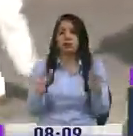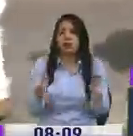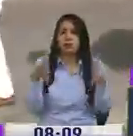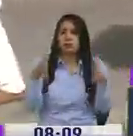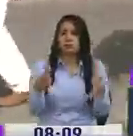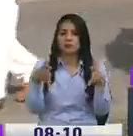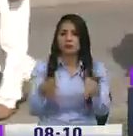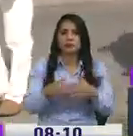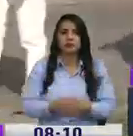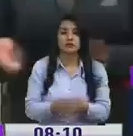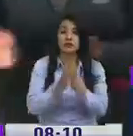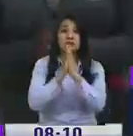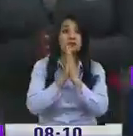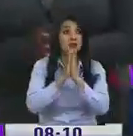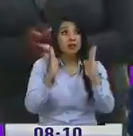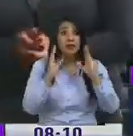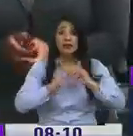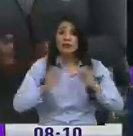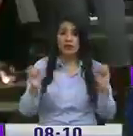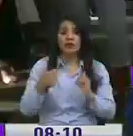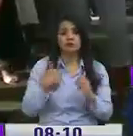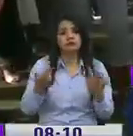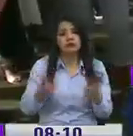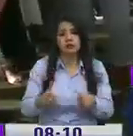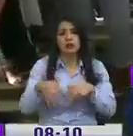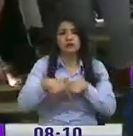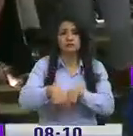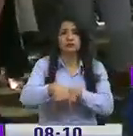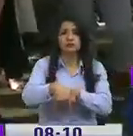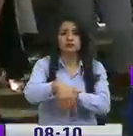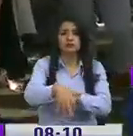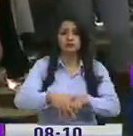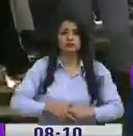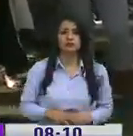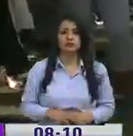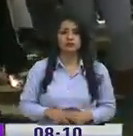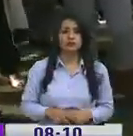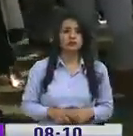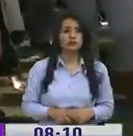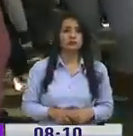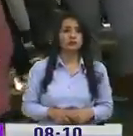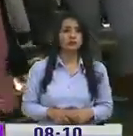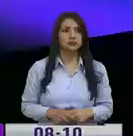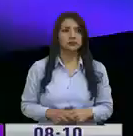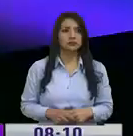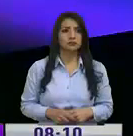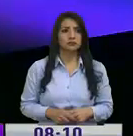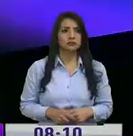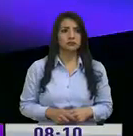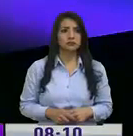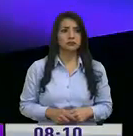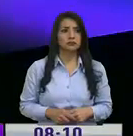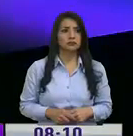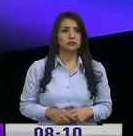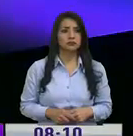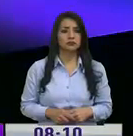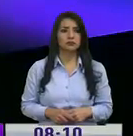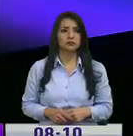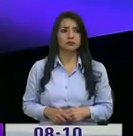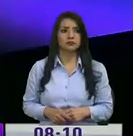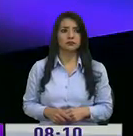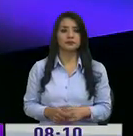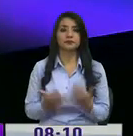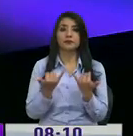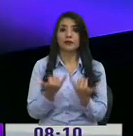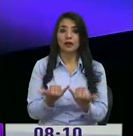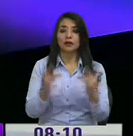sus requerimientos, tomarán acciones. En Quito informó Andrea Urbe. Y a esta hora hacemos